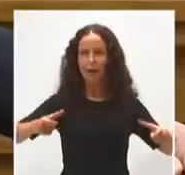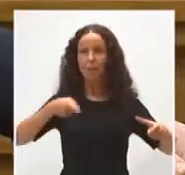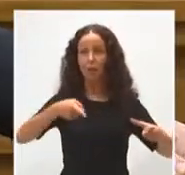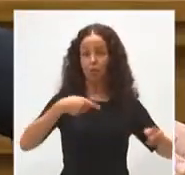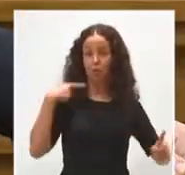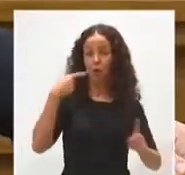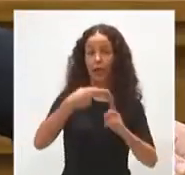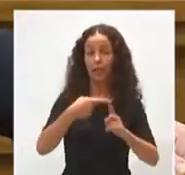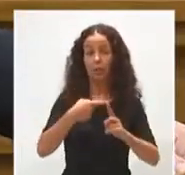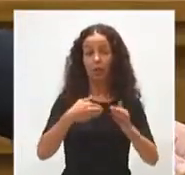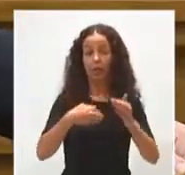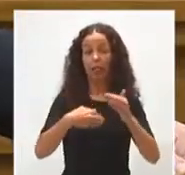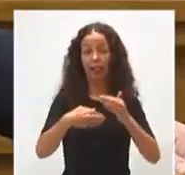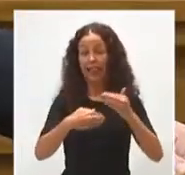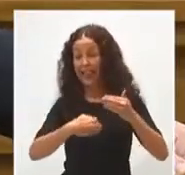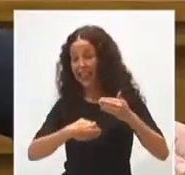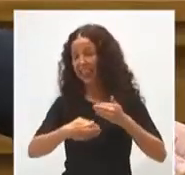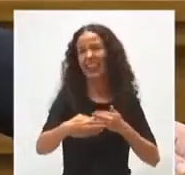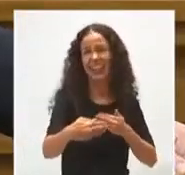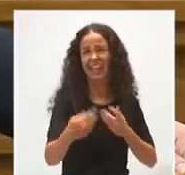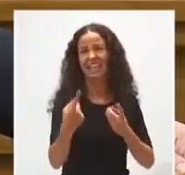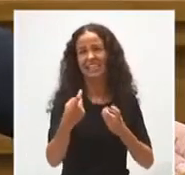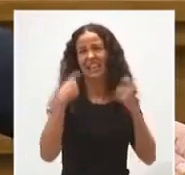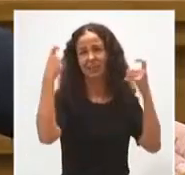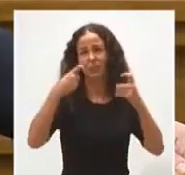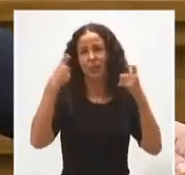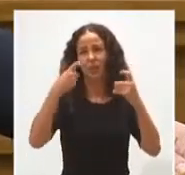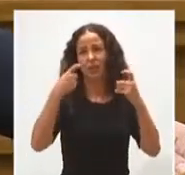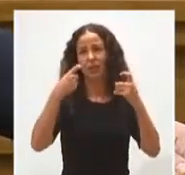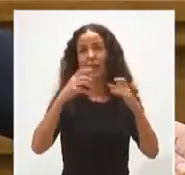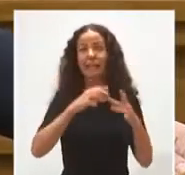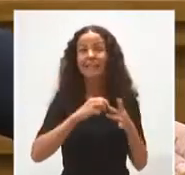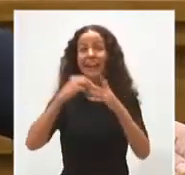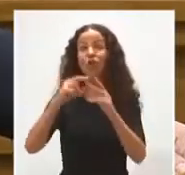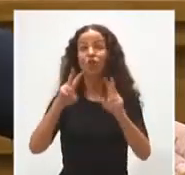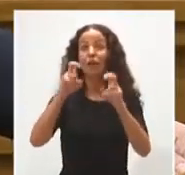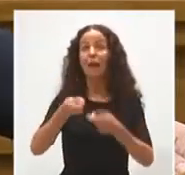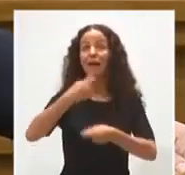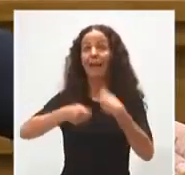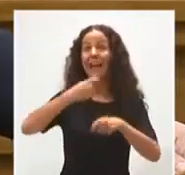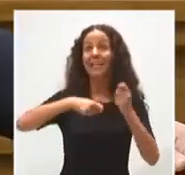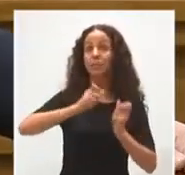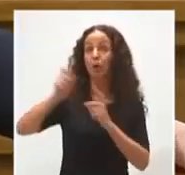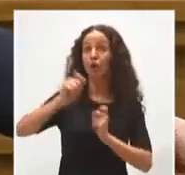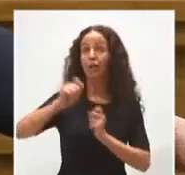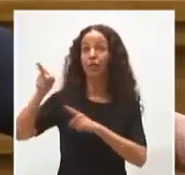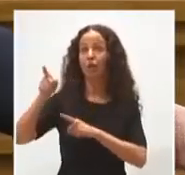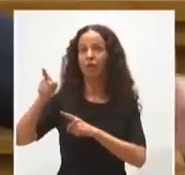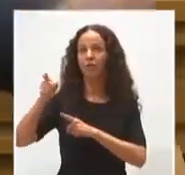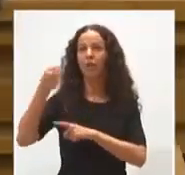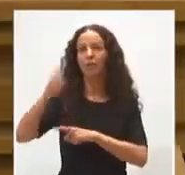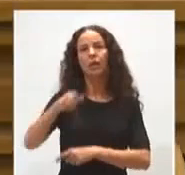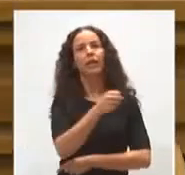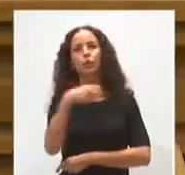medio y largo plazo que va a requerir mucho tesón el liderazgo en las exportaciones y por supuesto unos resultados que